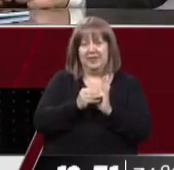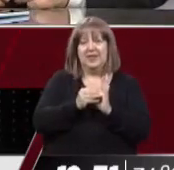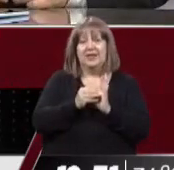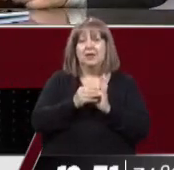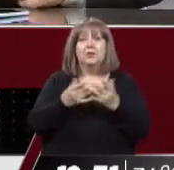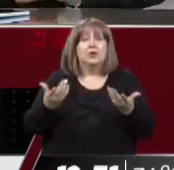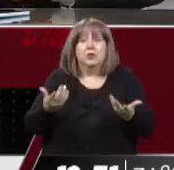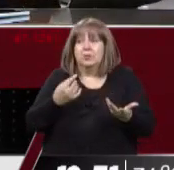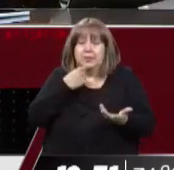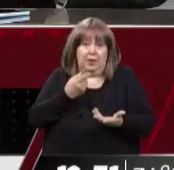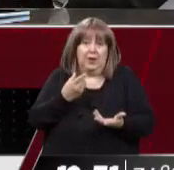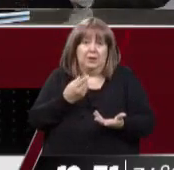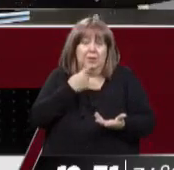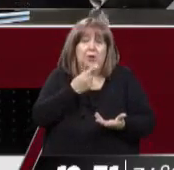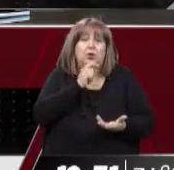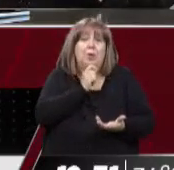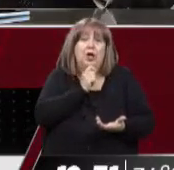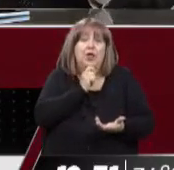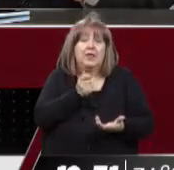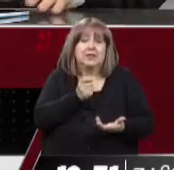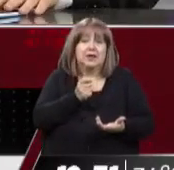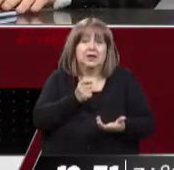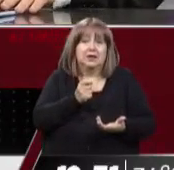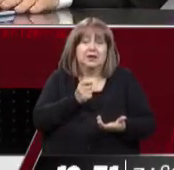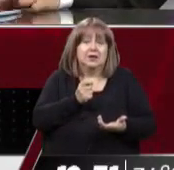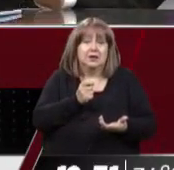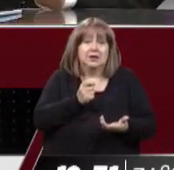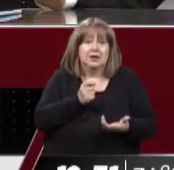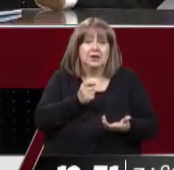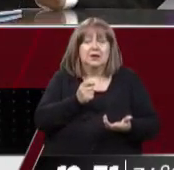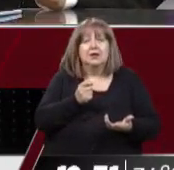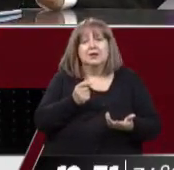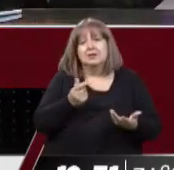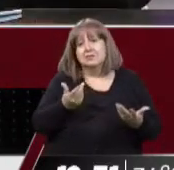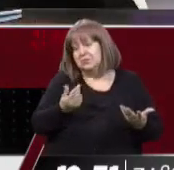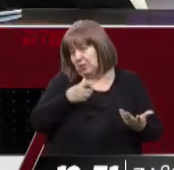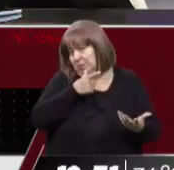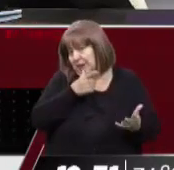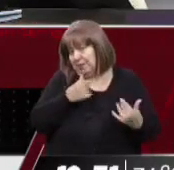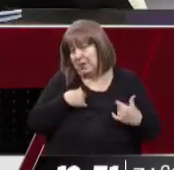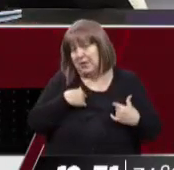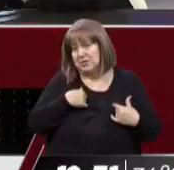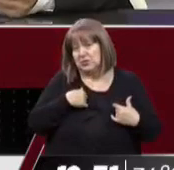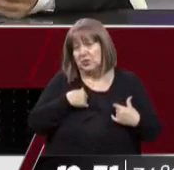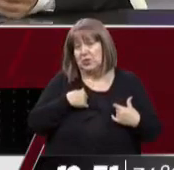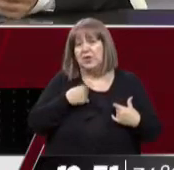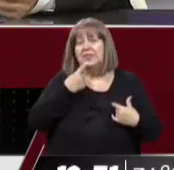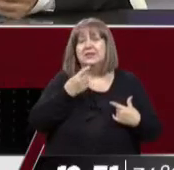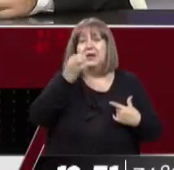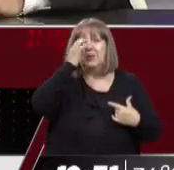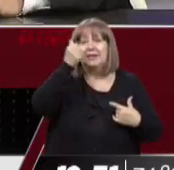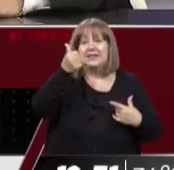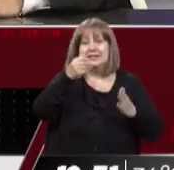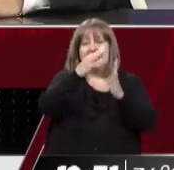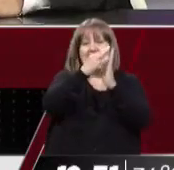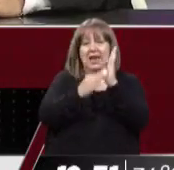bien repreguntado para mí, porque no estaba medio ambiguo lo que dijo. Pero para mí le pregunta bien el periodista. No, porque él le dice la lista de 26. ¿Qué otra lista va a